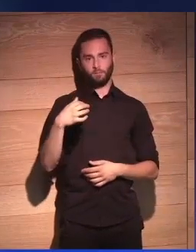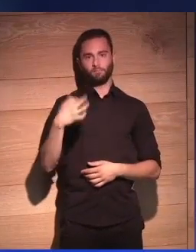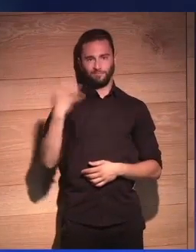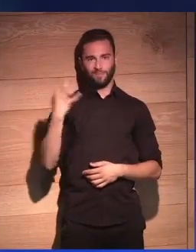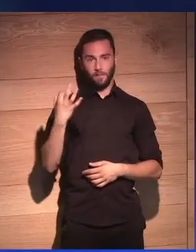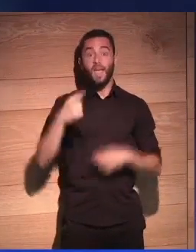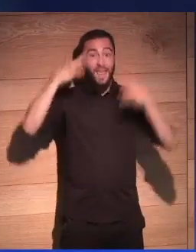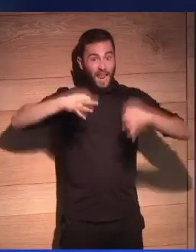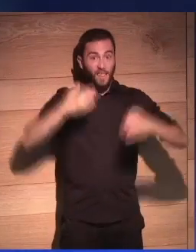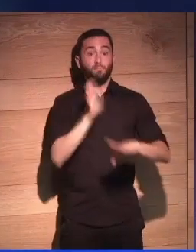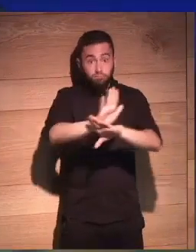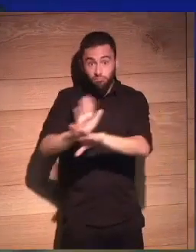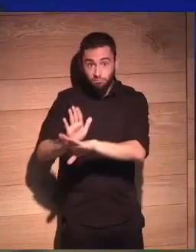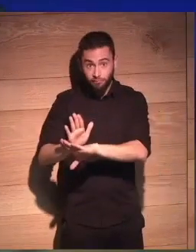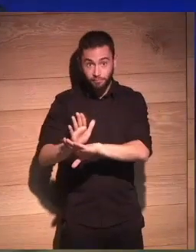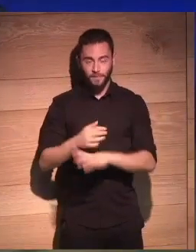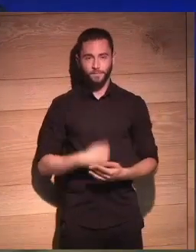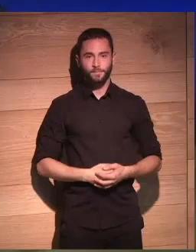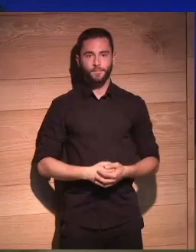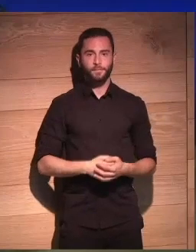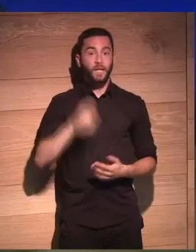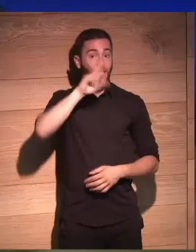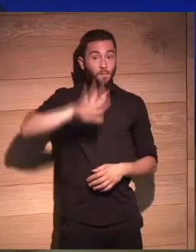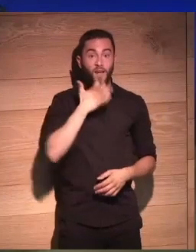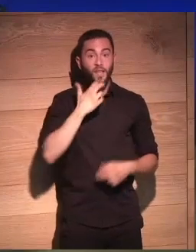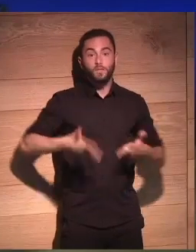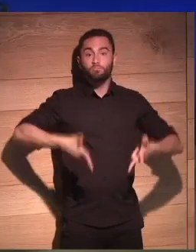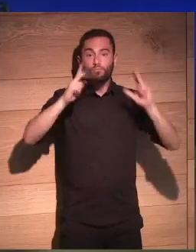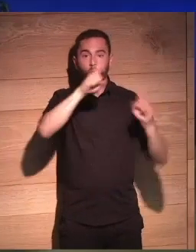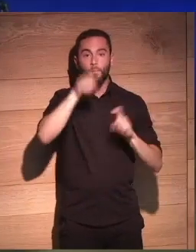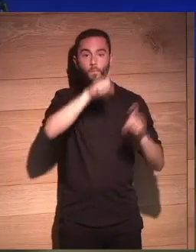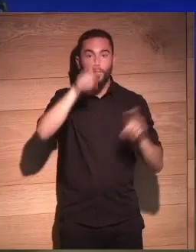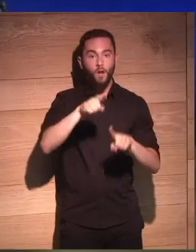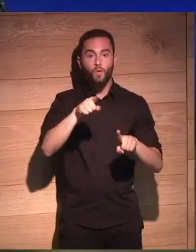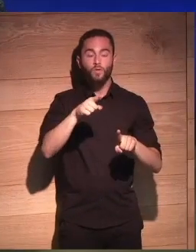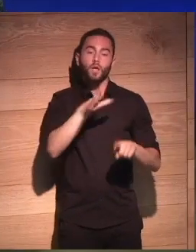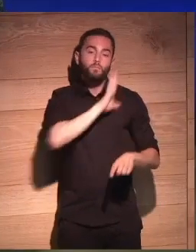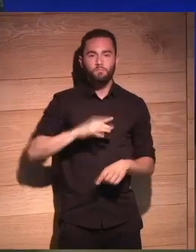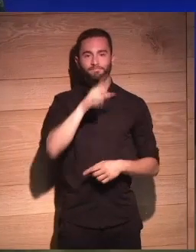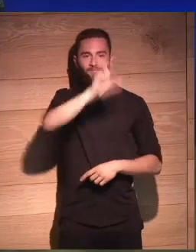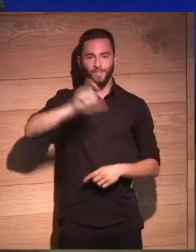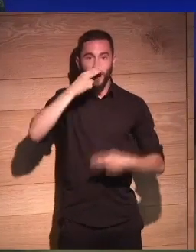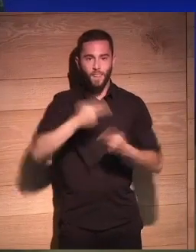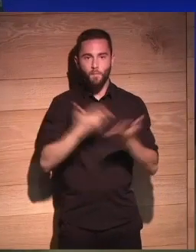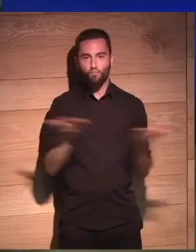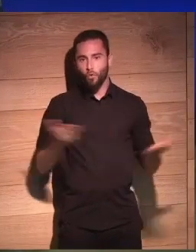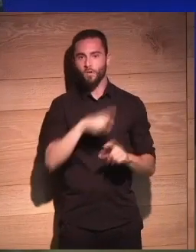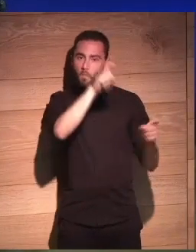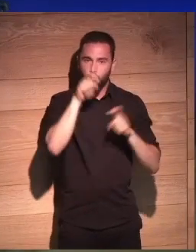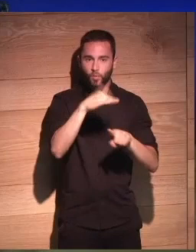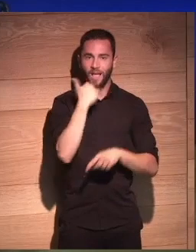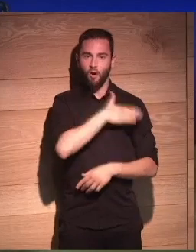la realidad. ¿Te parece que abrimos un turno de preguntas por si alguien del público quiere